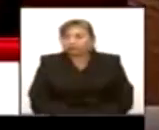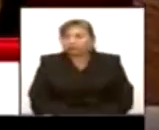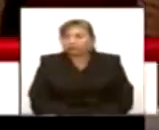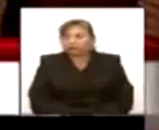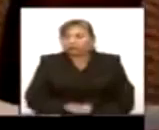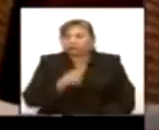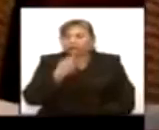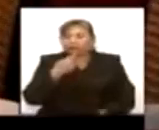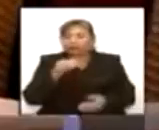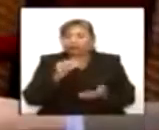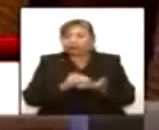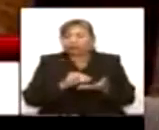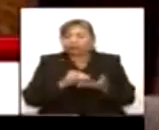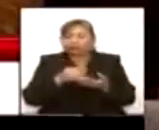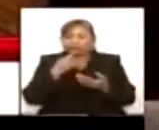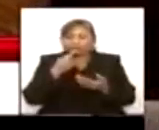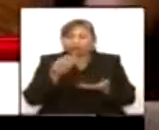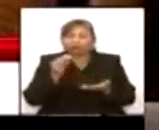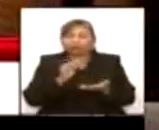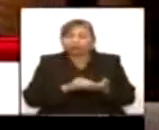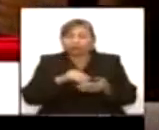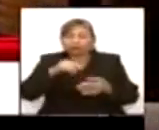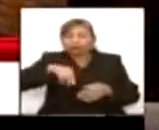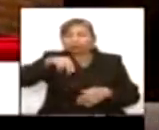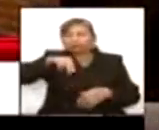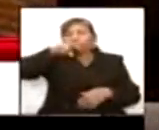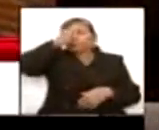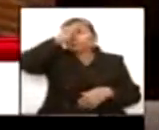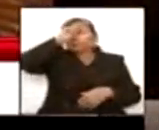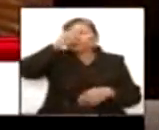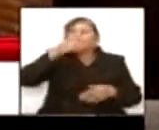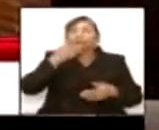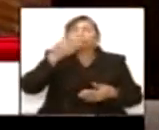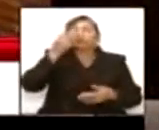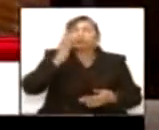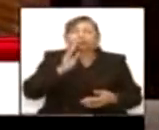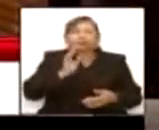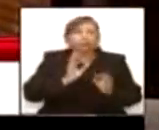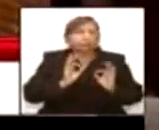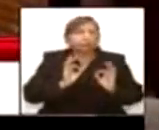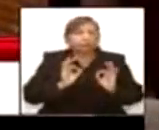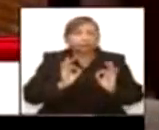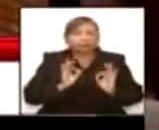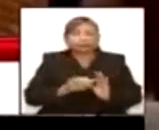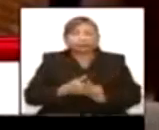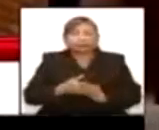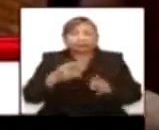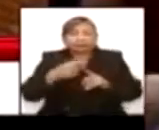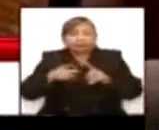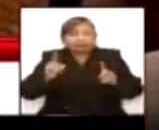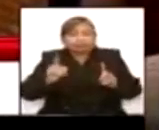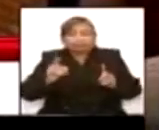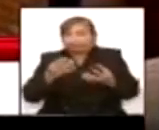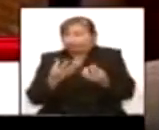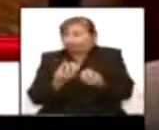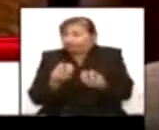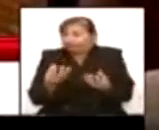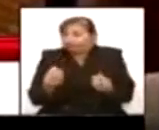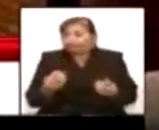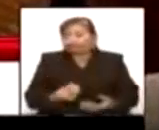Solamente recalcar, presidente, que en el Perú, gracias a Dios todavía, a pesar que hay